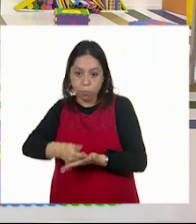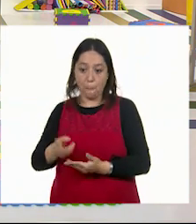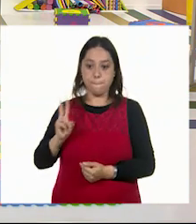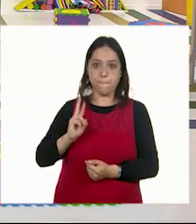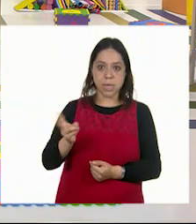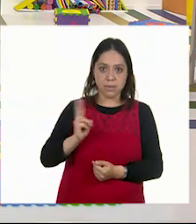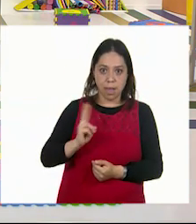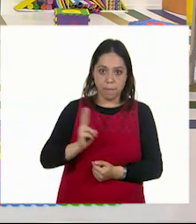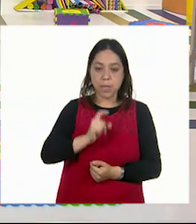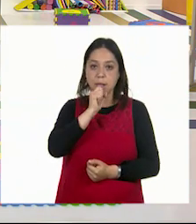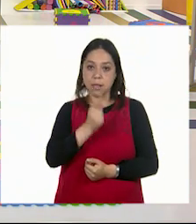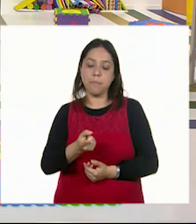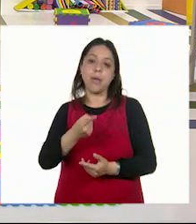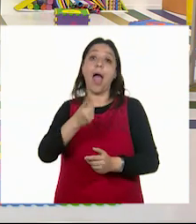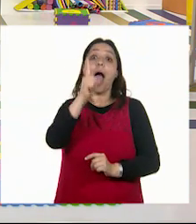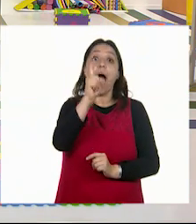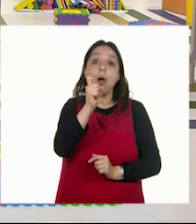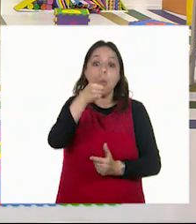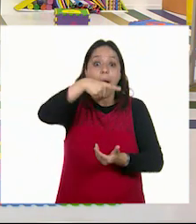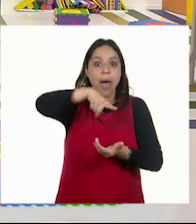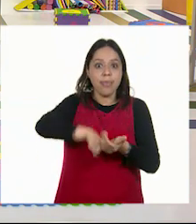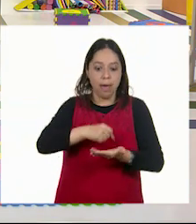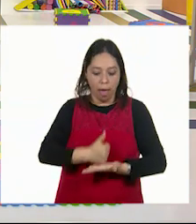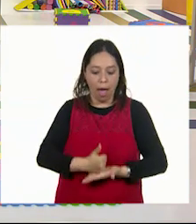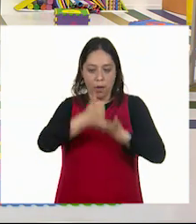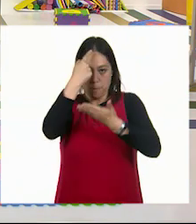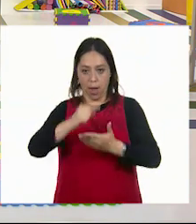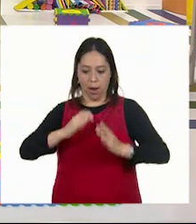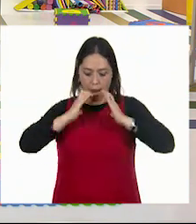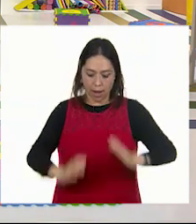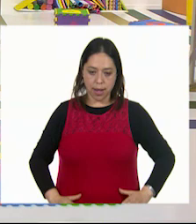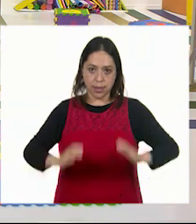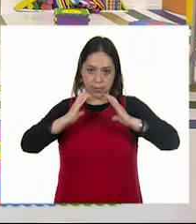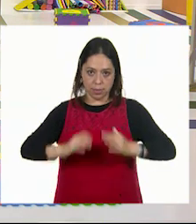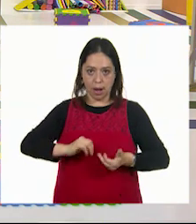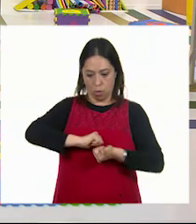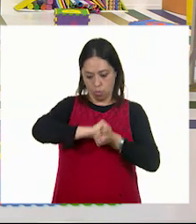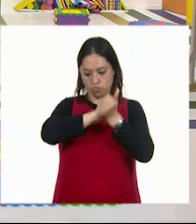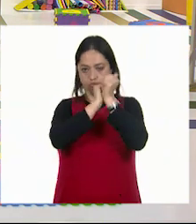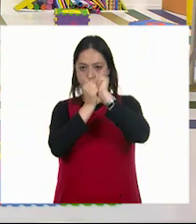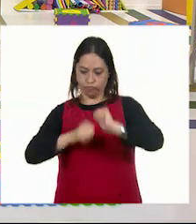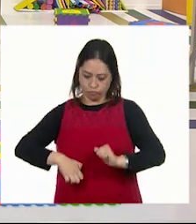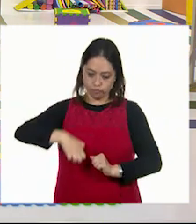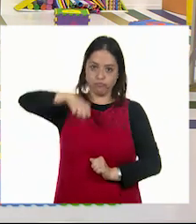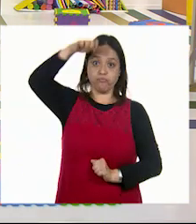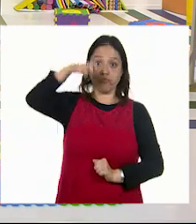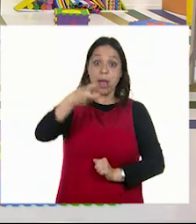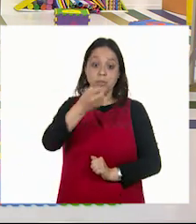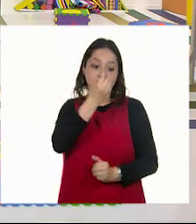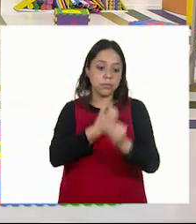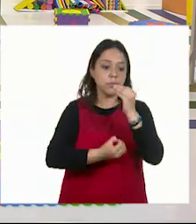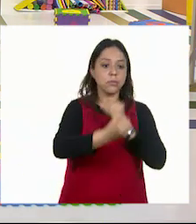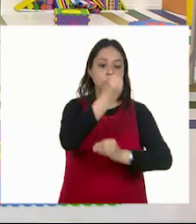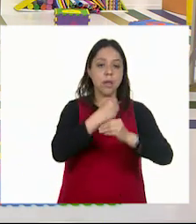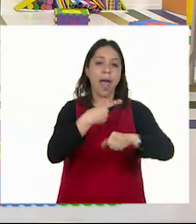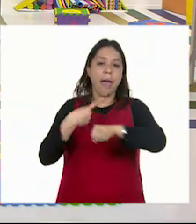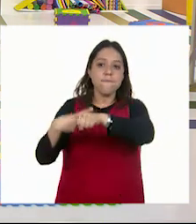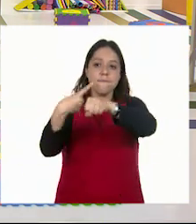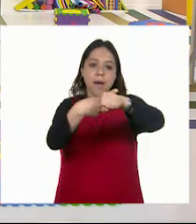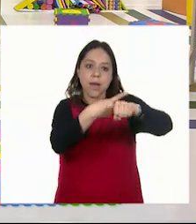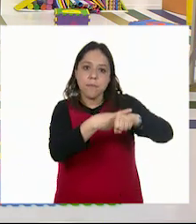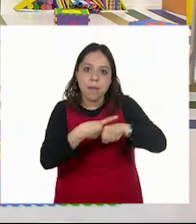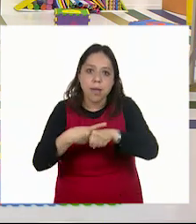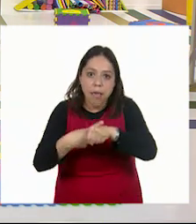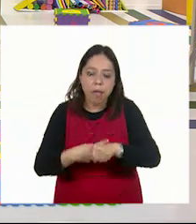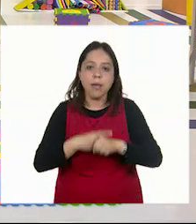agua, necesarios para un desarrollo y crecimiento adecuados. Comer estos alimentos nos ayuda a evitar enfermedades de las vías